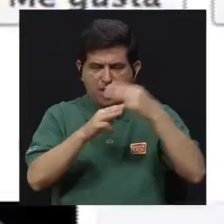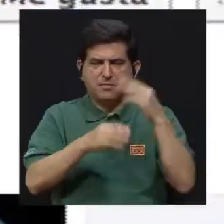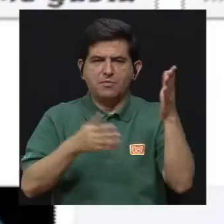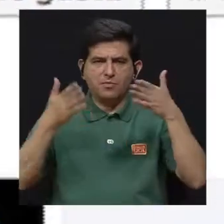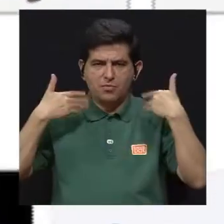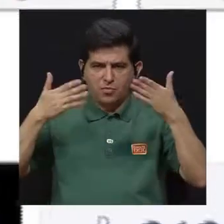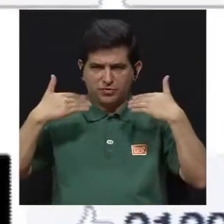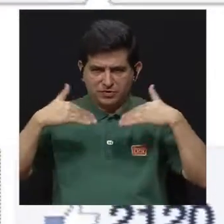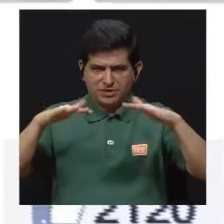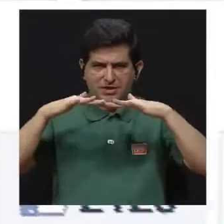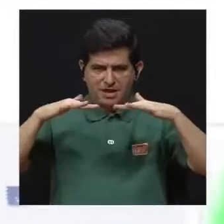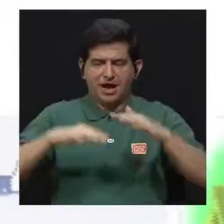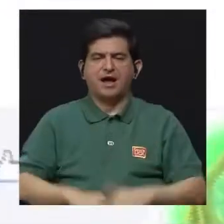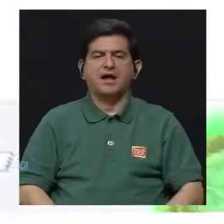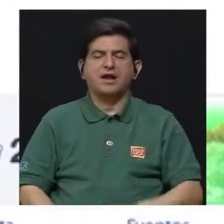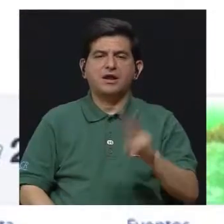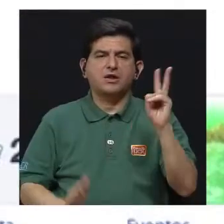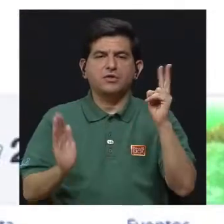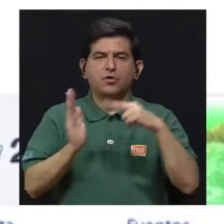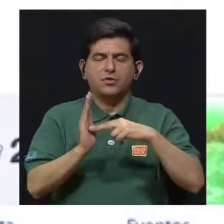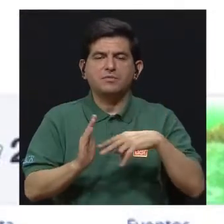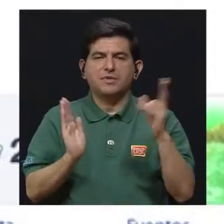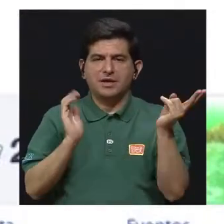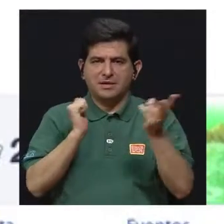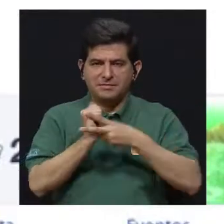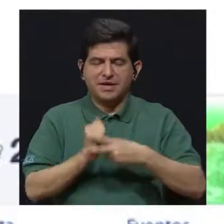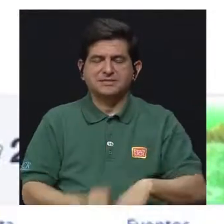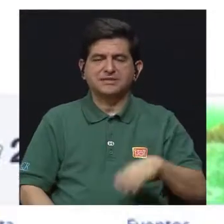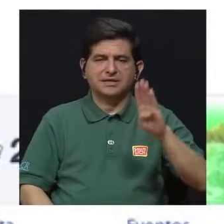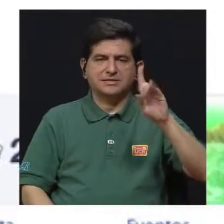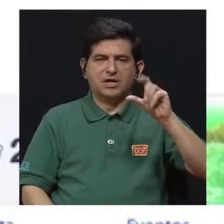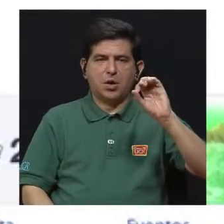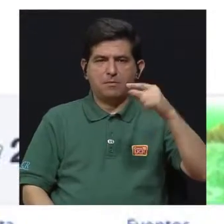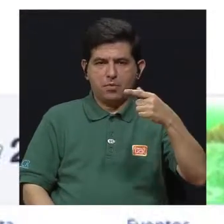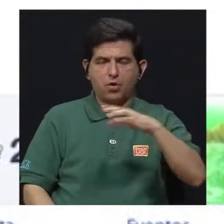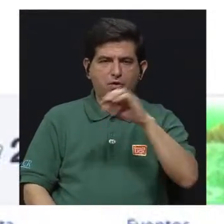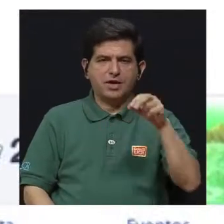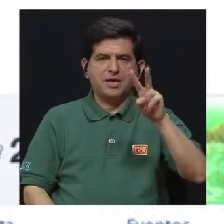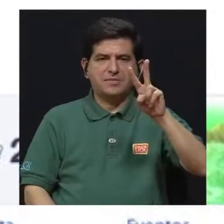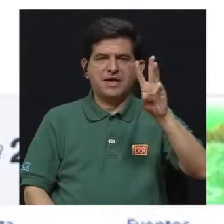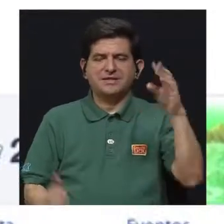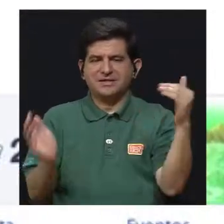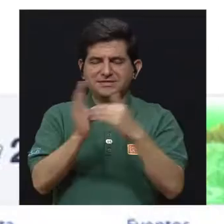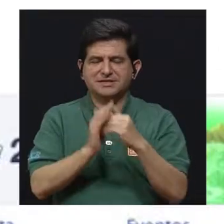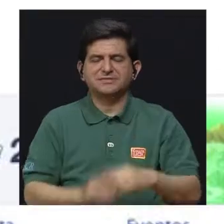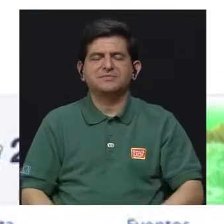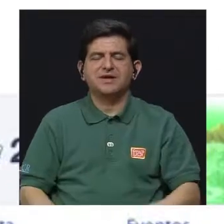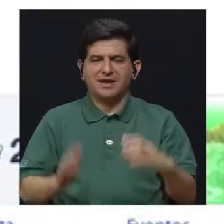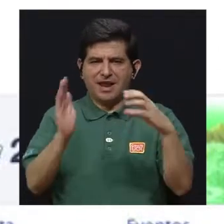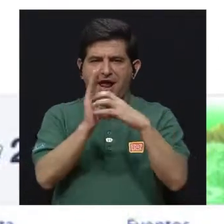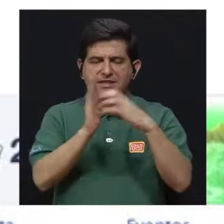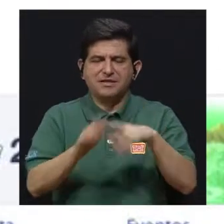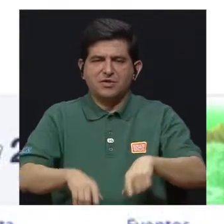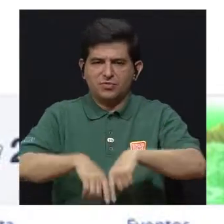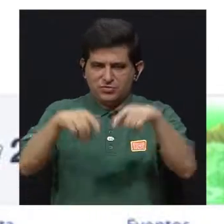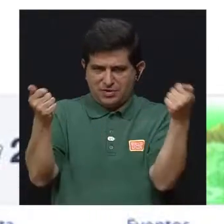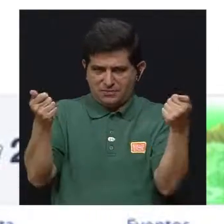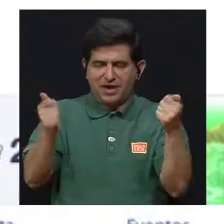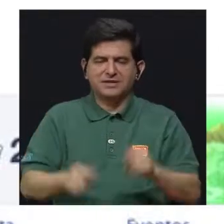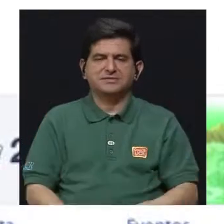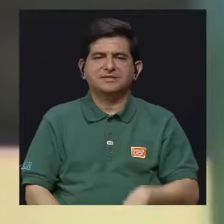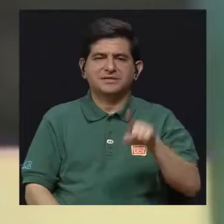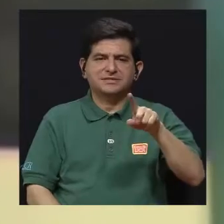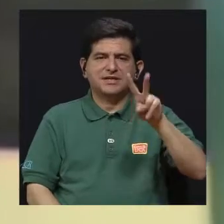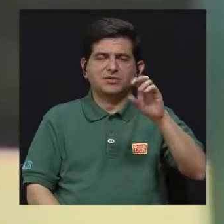Medio Ambiente fue citada en 2.000 entradas de blog y en más de 26.000 artículos de prensa.